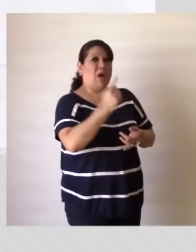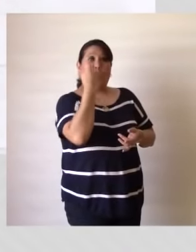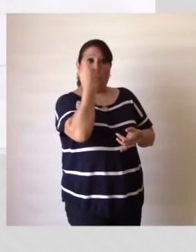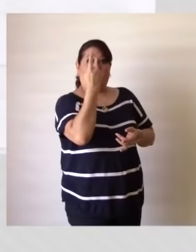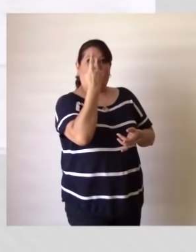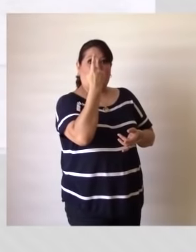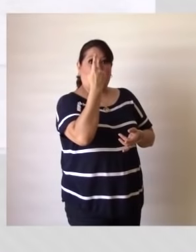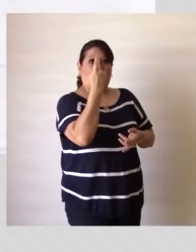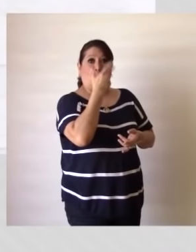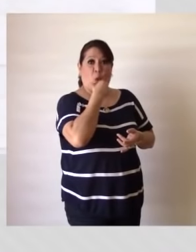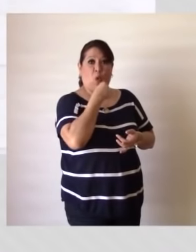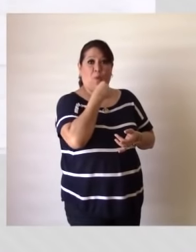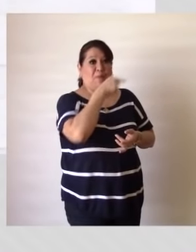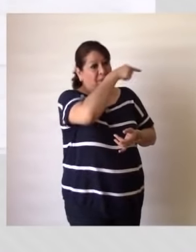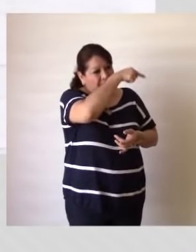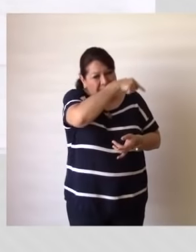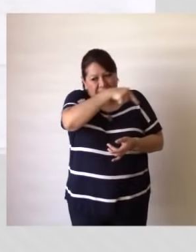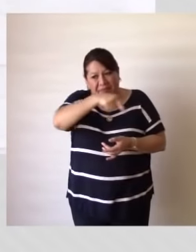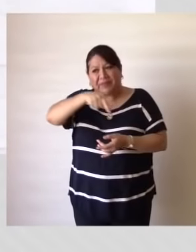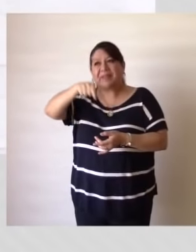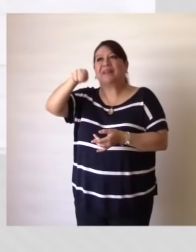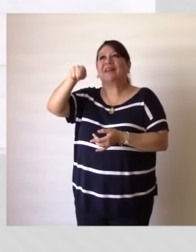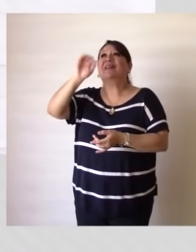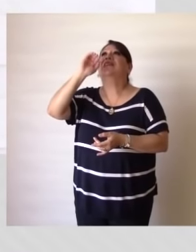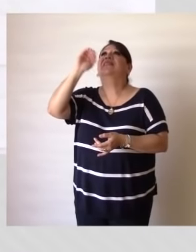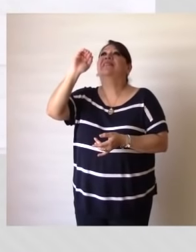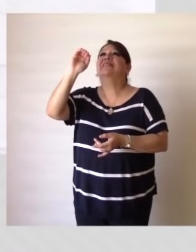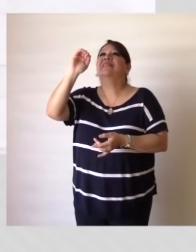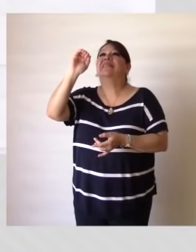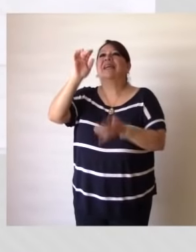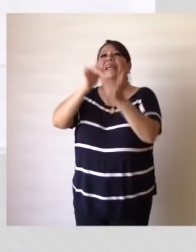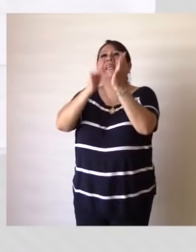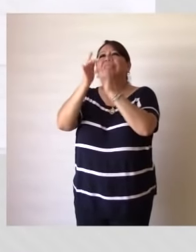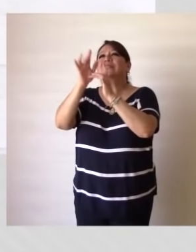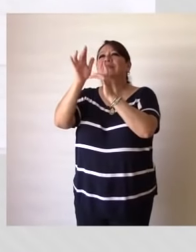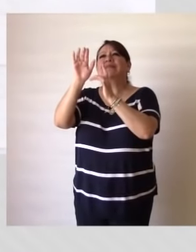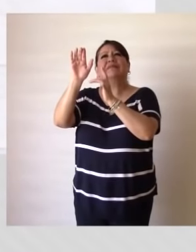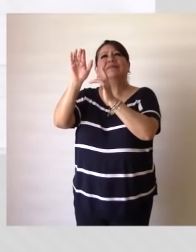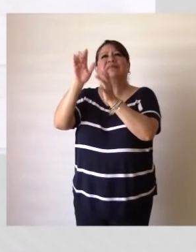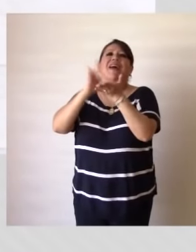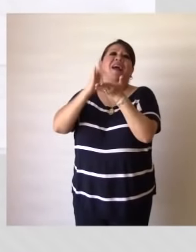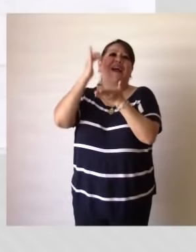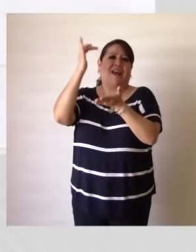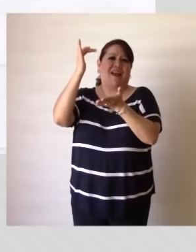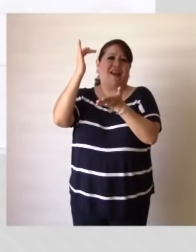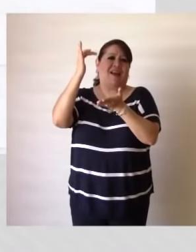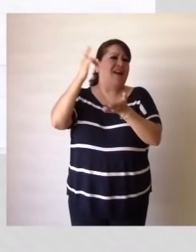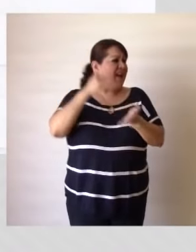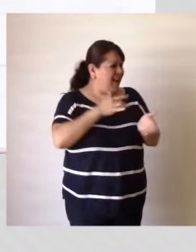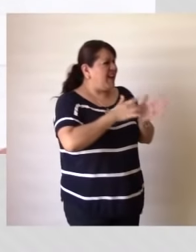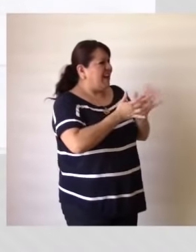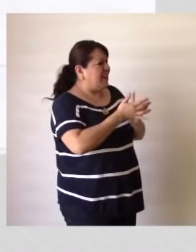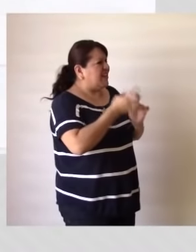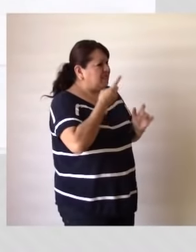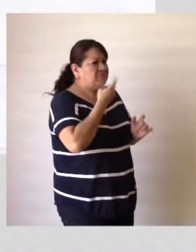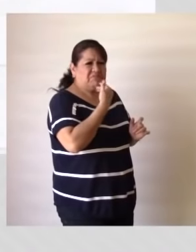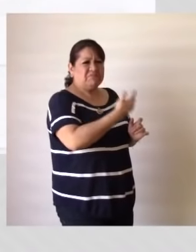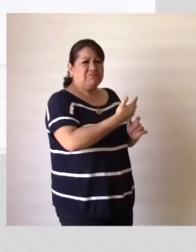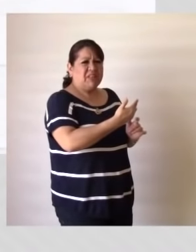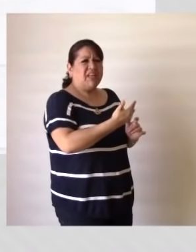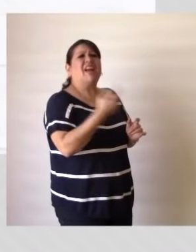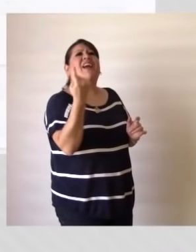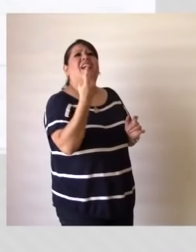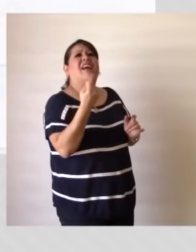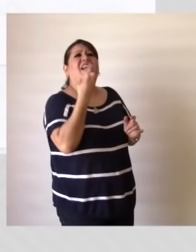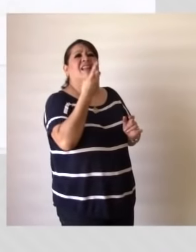soy bueno y no en realidad no buscaba agradecimiento cuál fue la reacción de jesucristo donde están nosotros